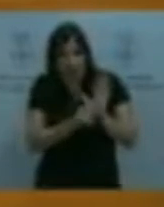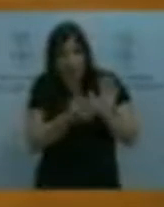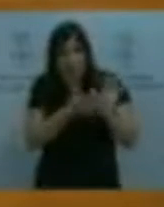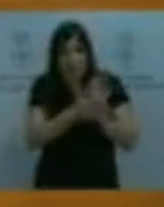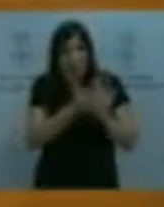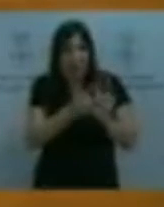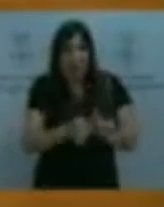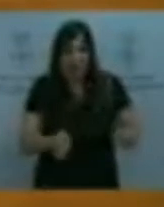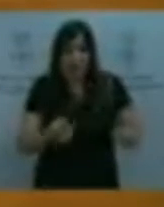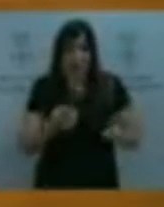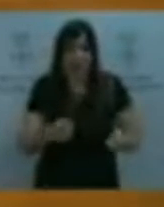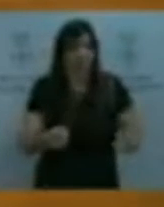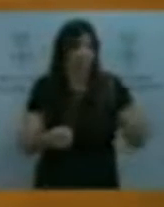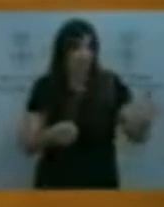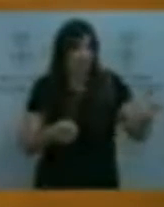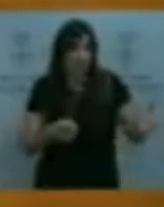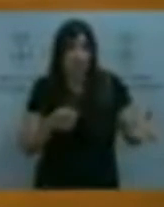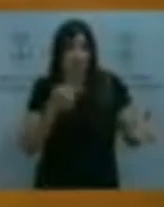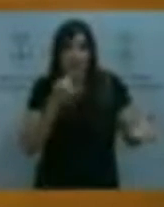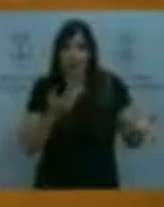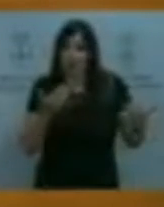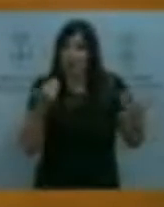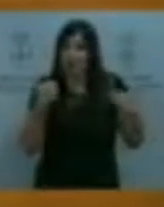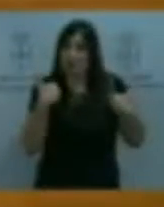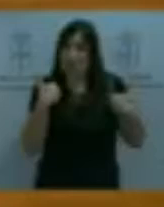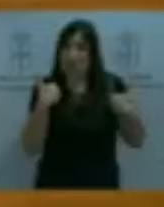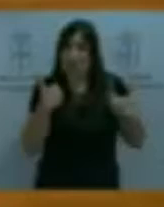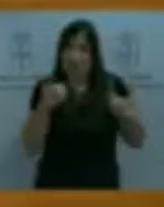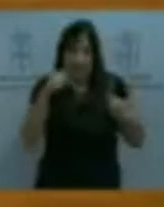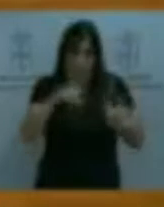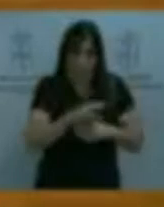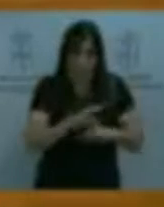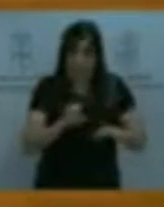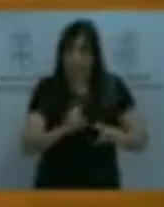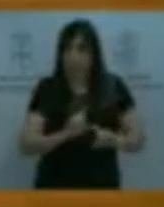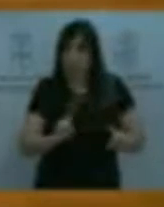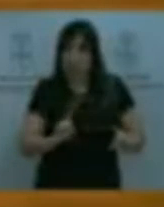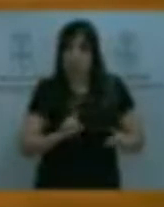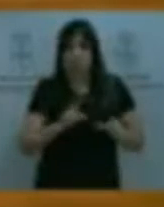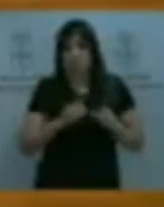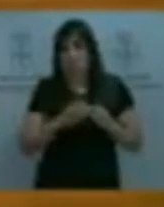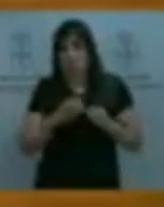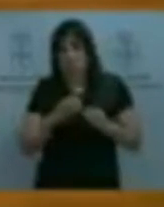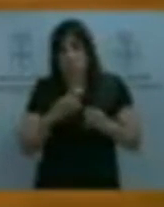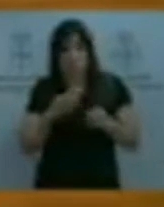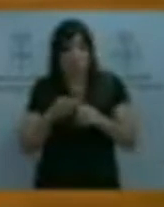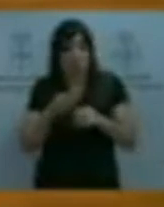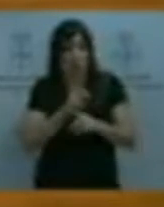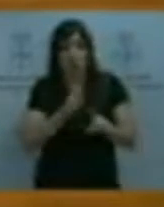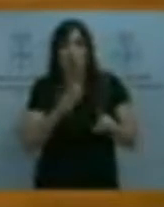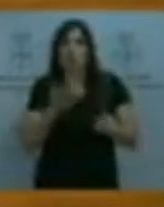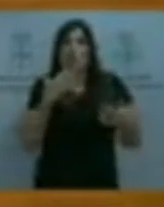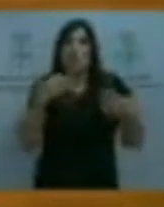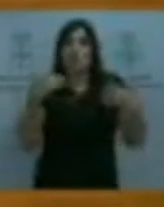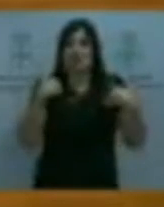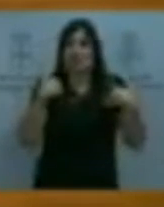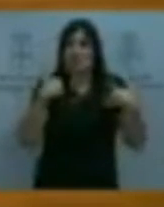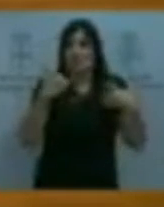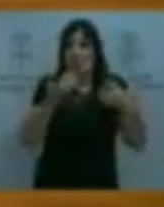son propias ni de esta Cámara ni de un partido político, como son las competencias en tribunales, como son las competencias en los propios colegios